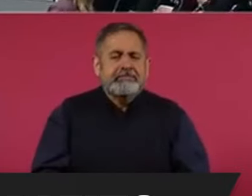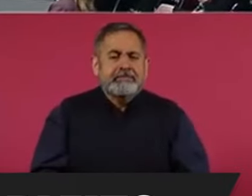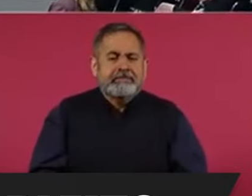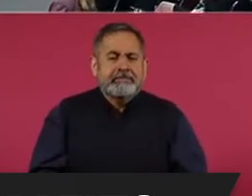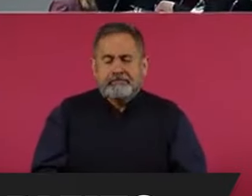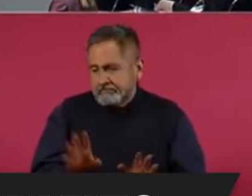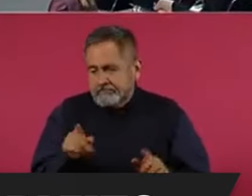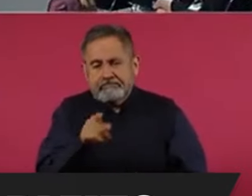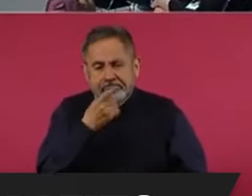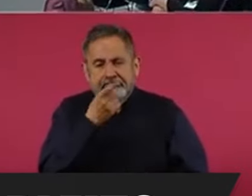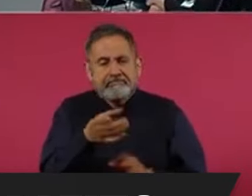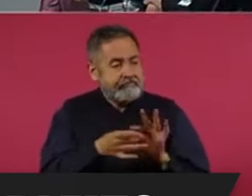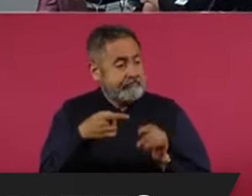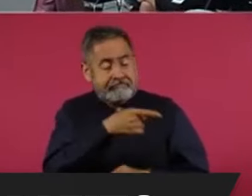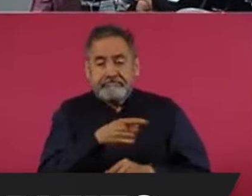ya. Bueno,